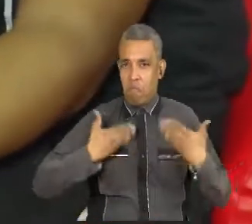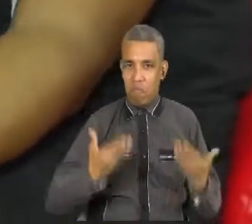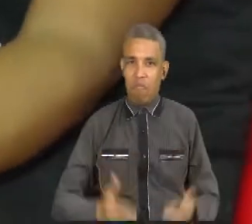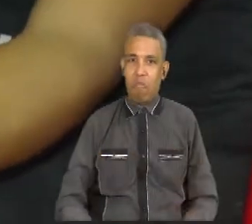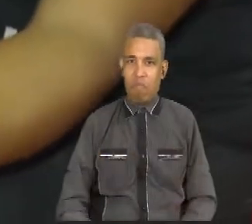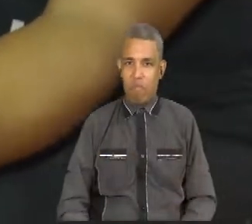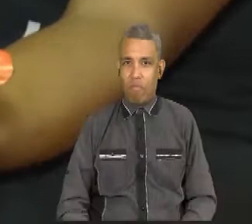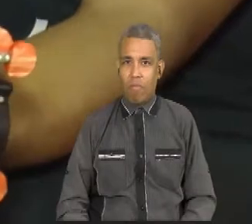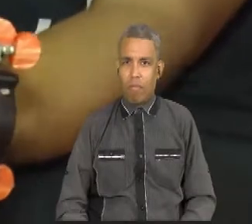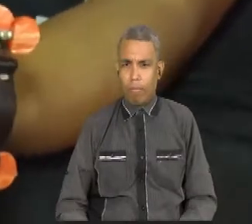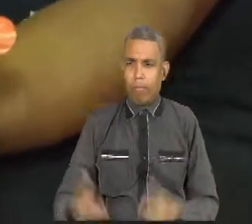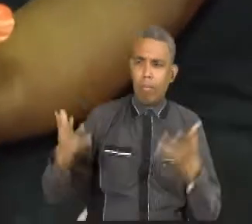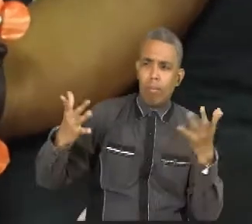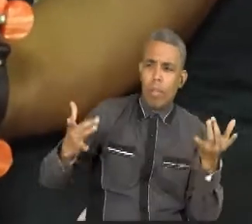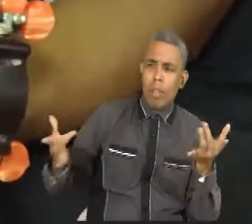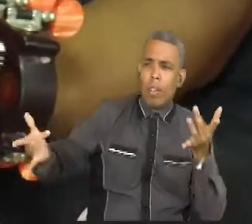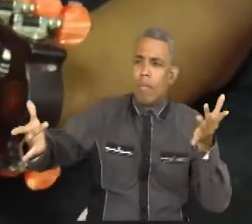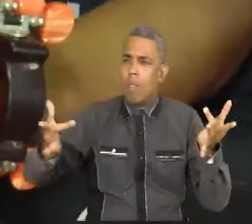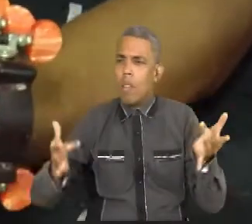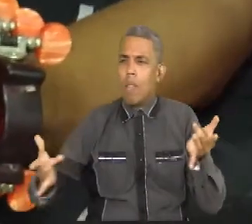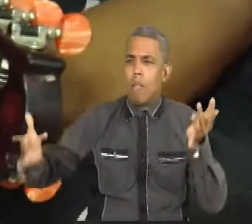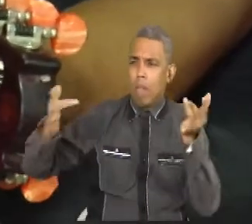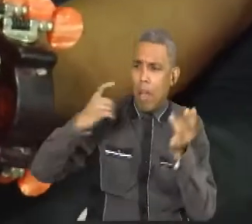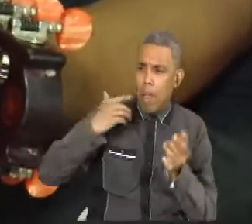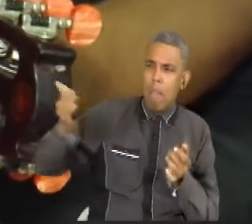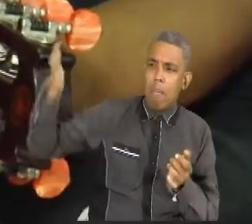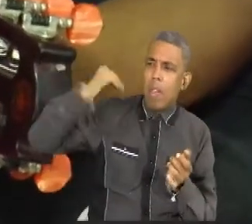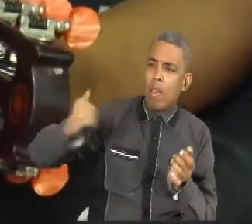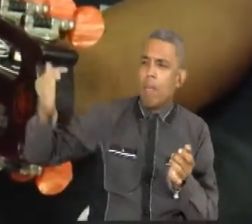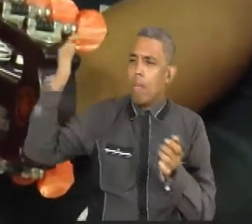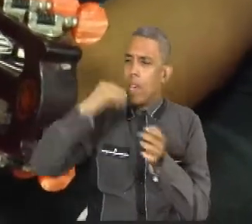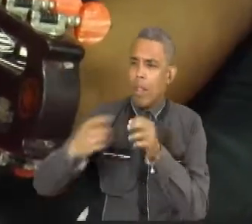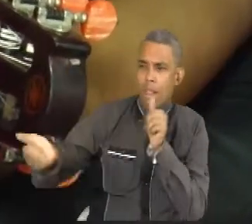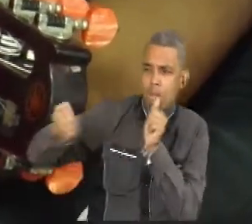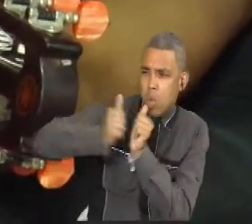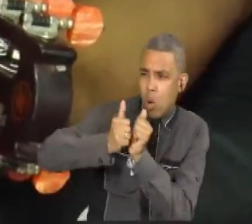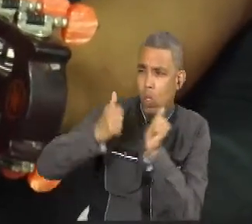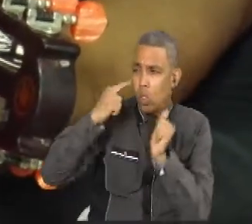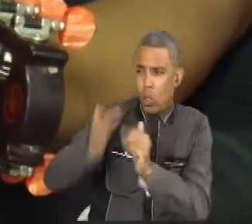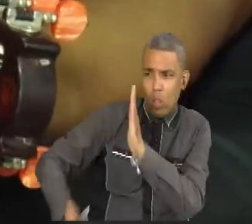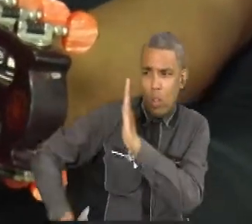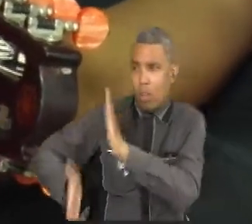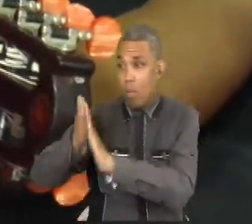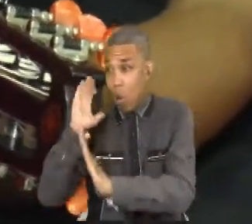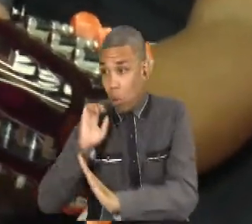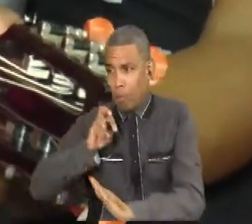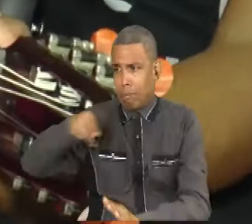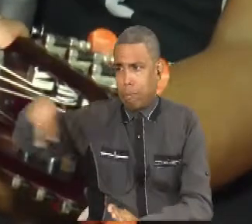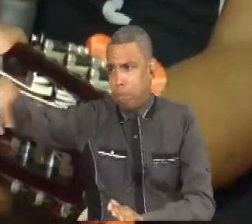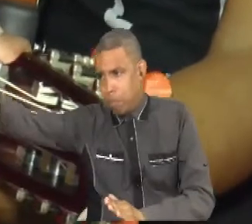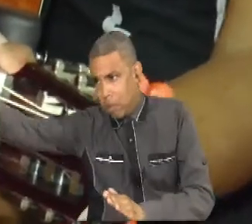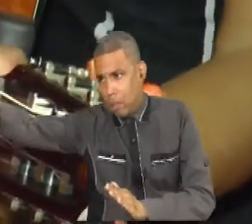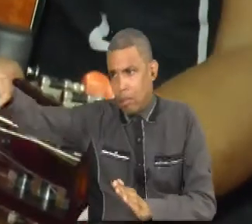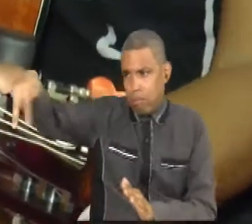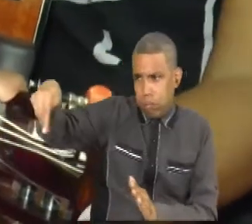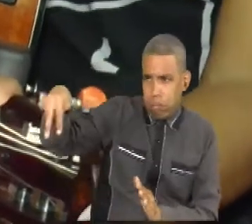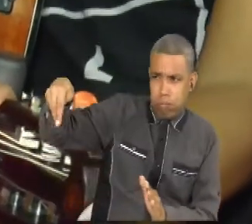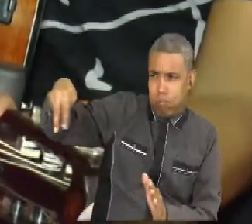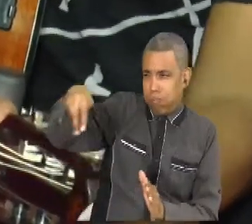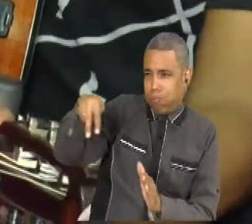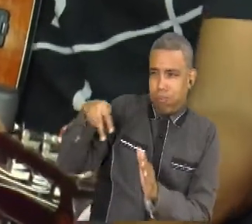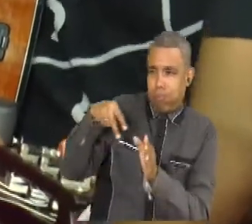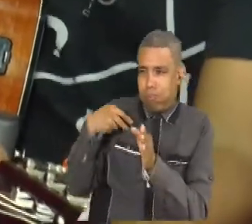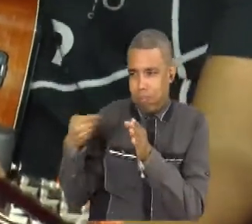Vuelve que te espero noche y día, mami, vuelve, vuelve por la misma vía en que te fuiste. Sin ninguna despedida vuelve, mi reina, que